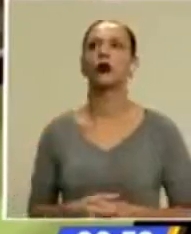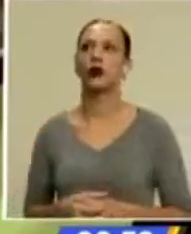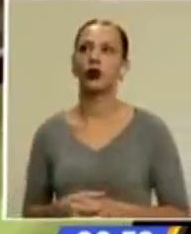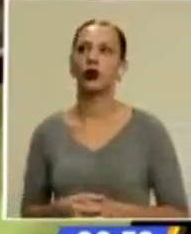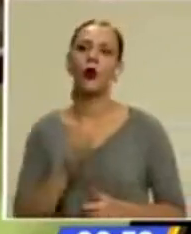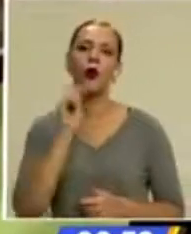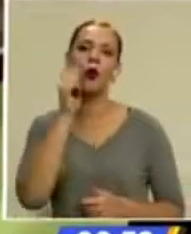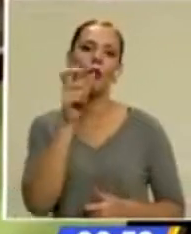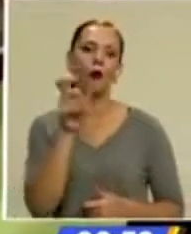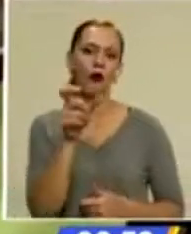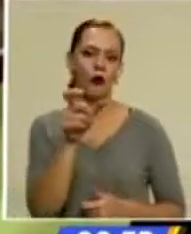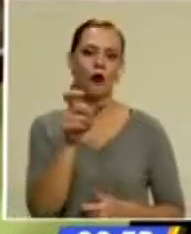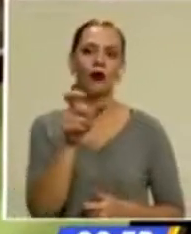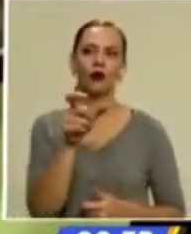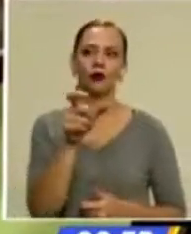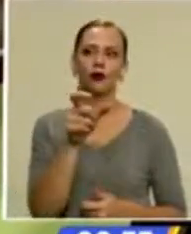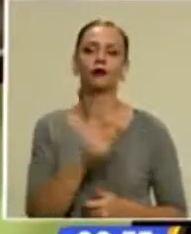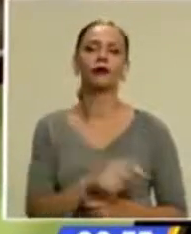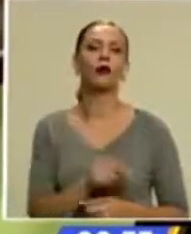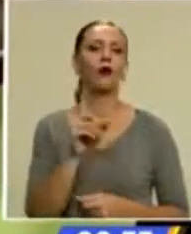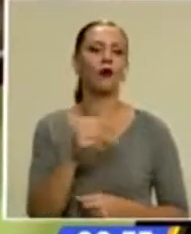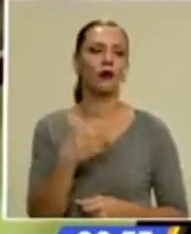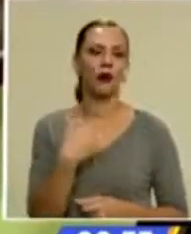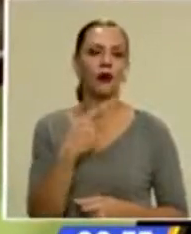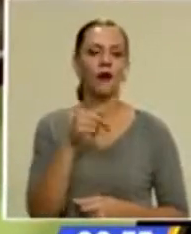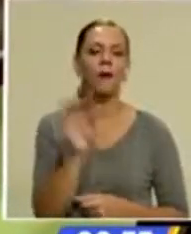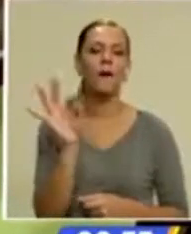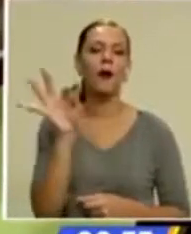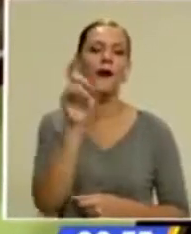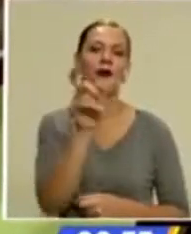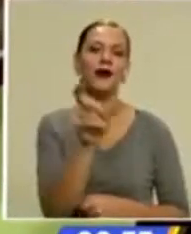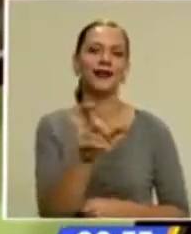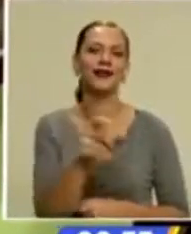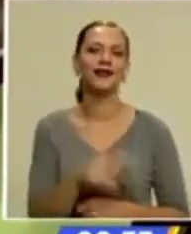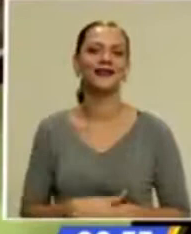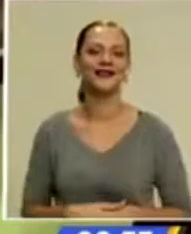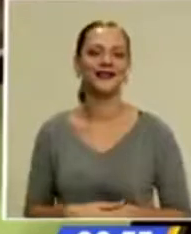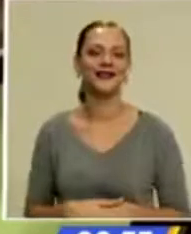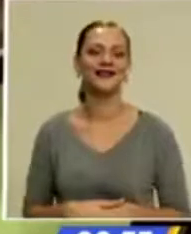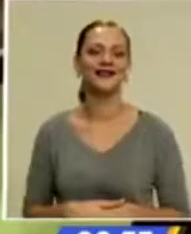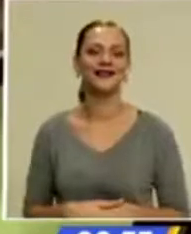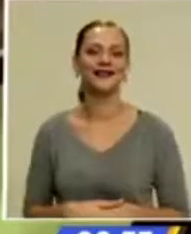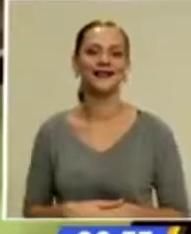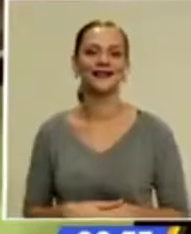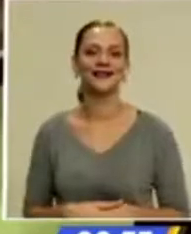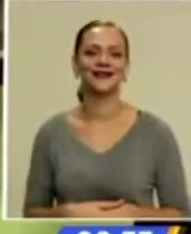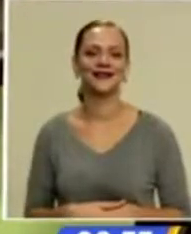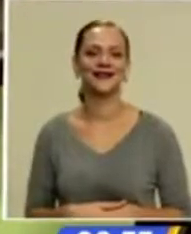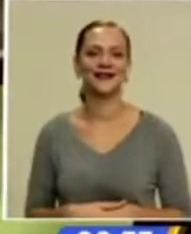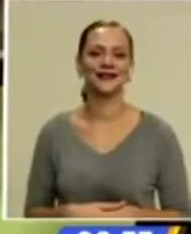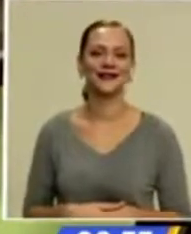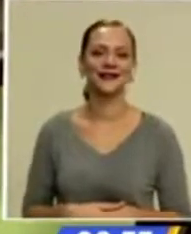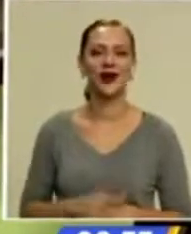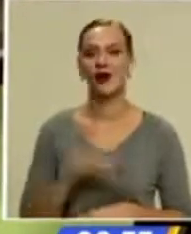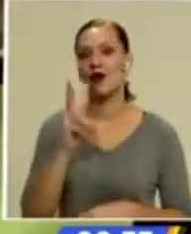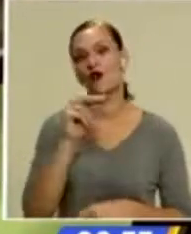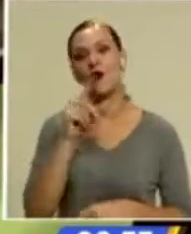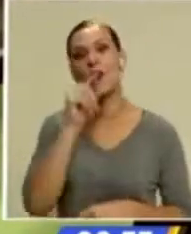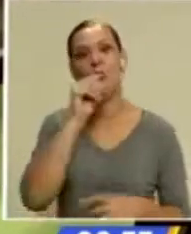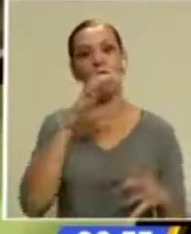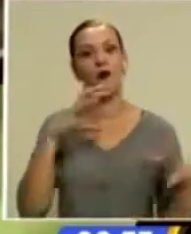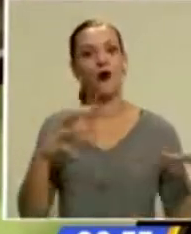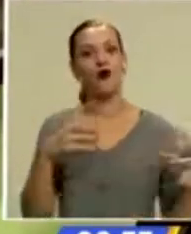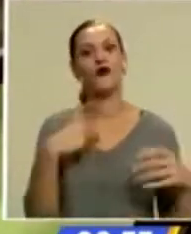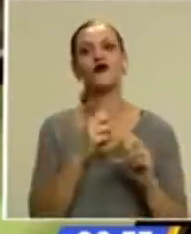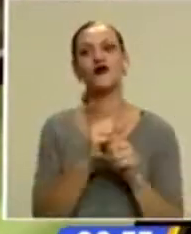un pollito, ajá. Puede haber... Esa era una palomita. Pollo. Vamos no a era ver. El pollón que yo hice el otro